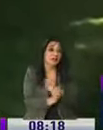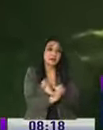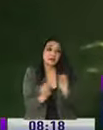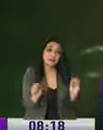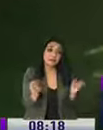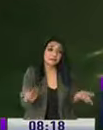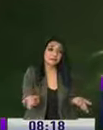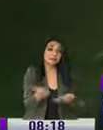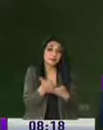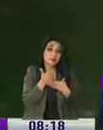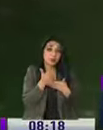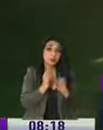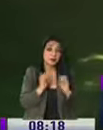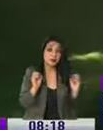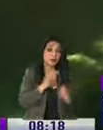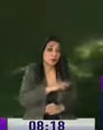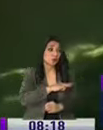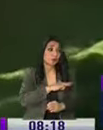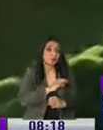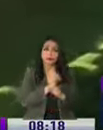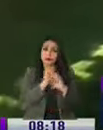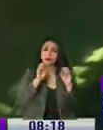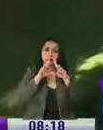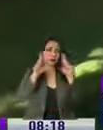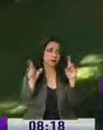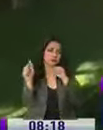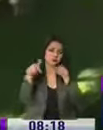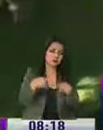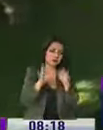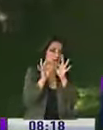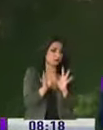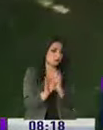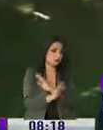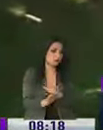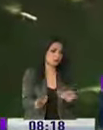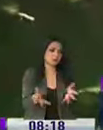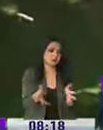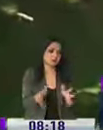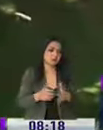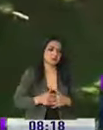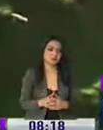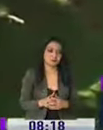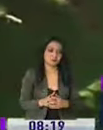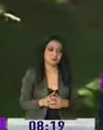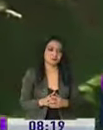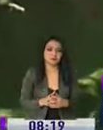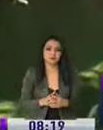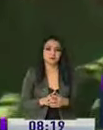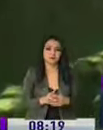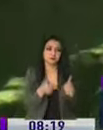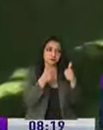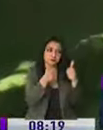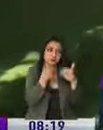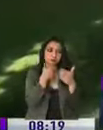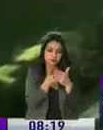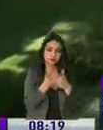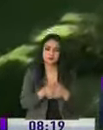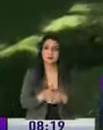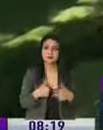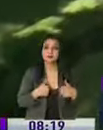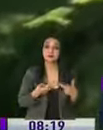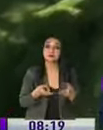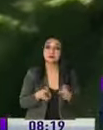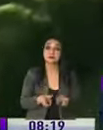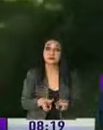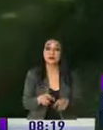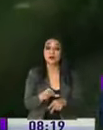nada municipio ni nada, ninguna empresa a venir a terminar esta obra. Muy bien, gracias vecino. Yo también me encuentro ya con